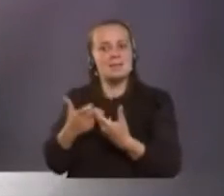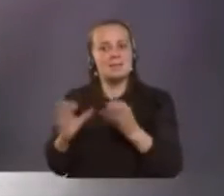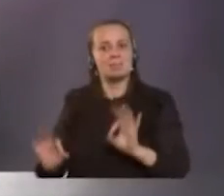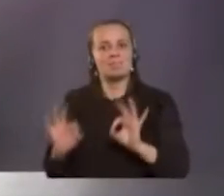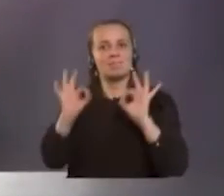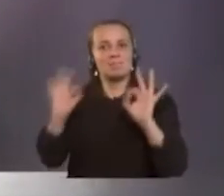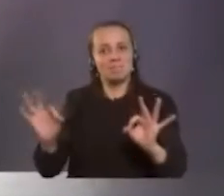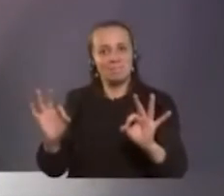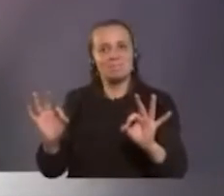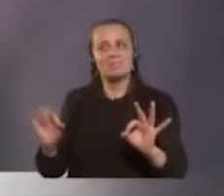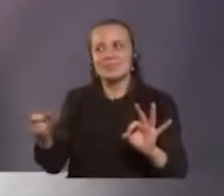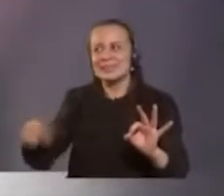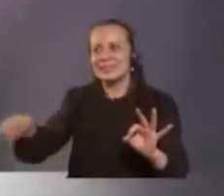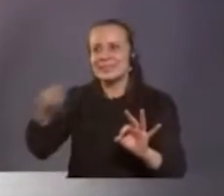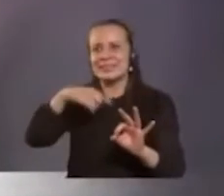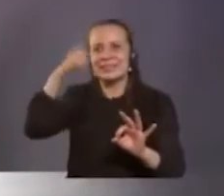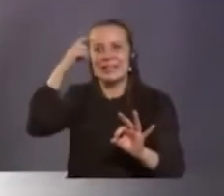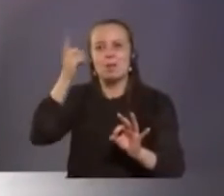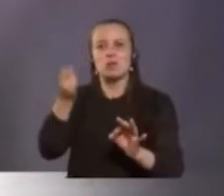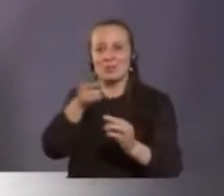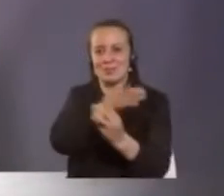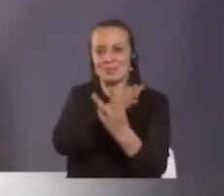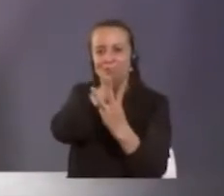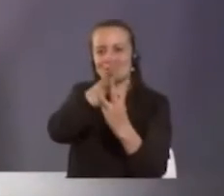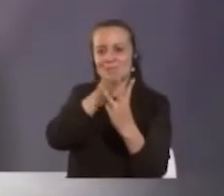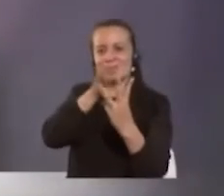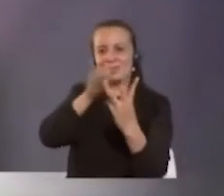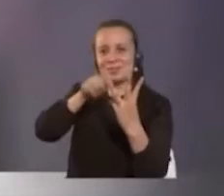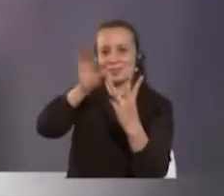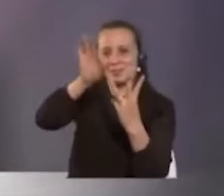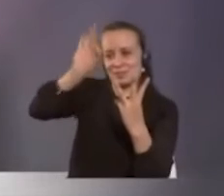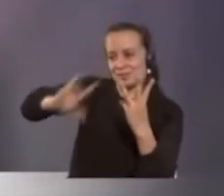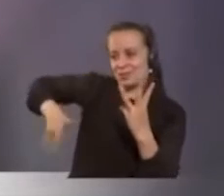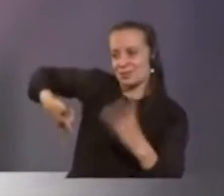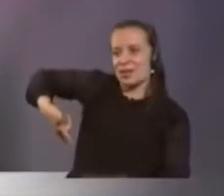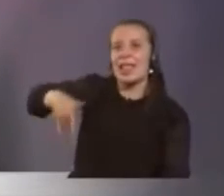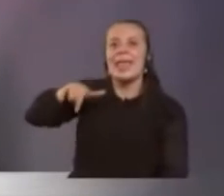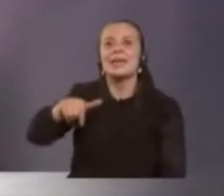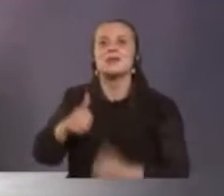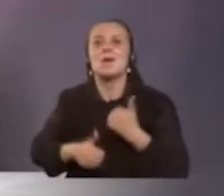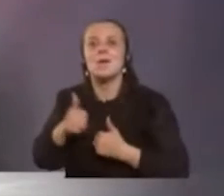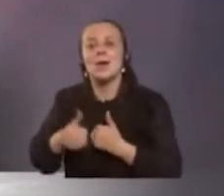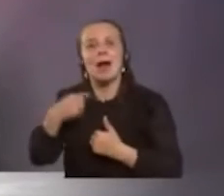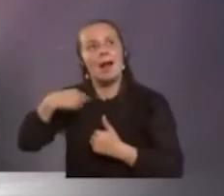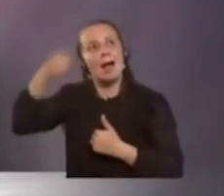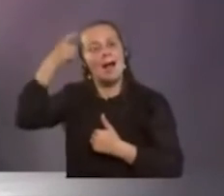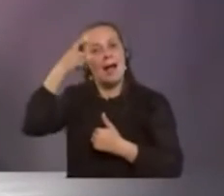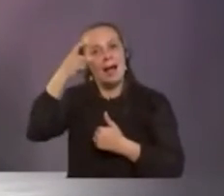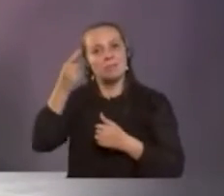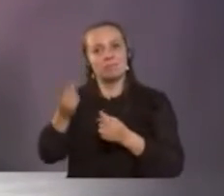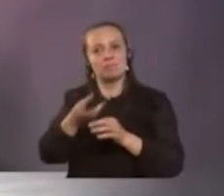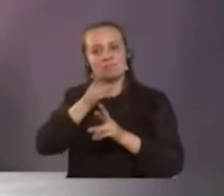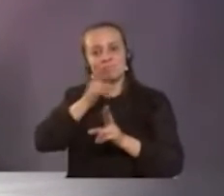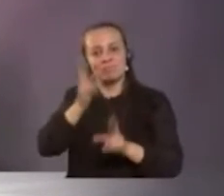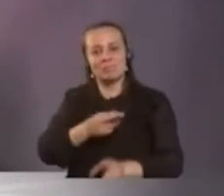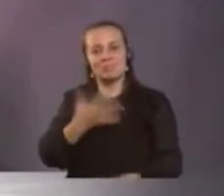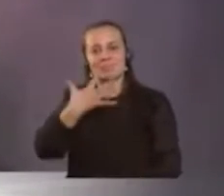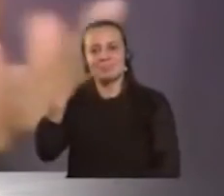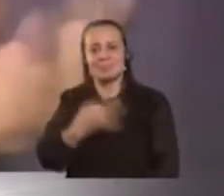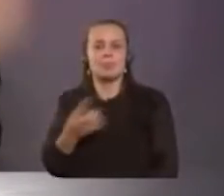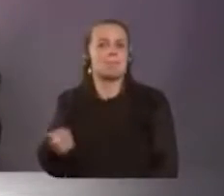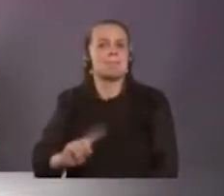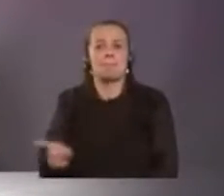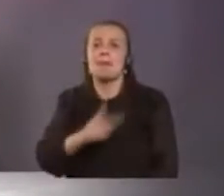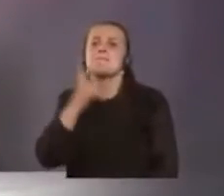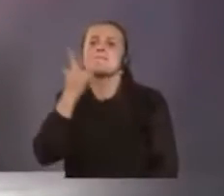para garantizar que el Ejecutivo sí, no pudiera, digamos, desarrollar con cierta facilidad un fraude electoral?